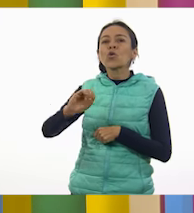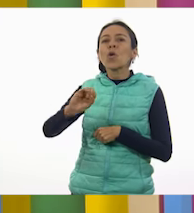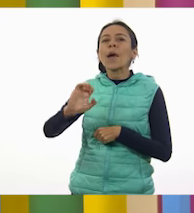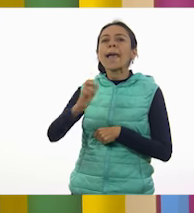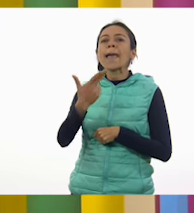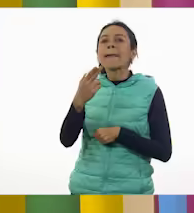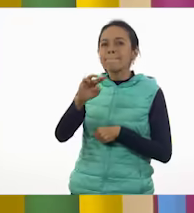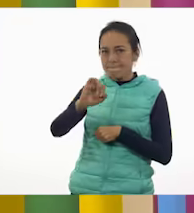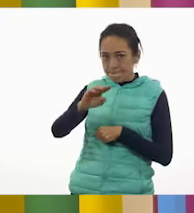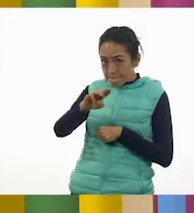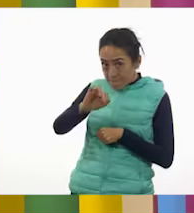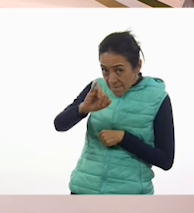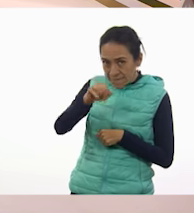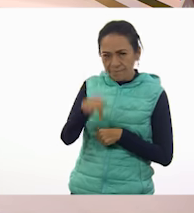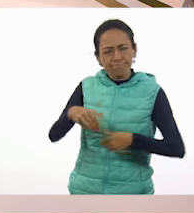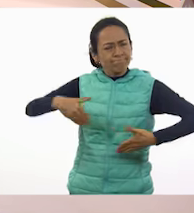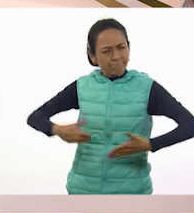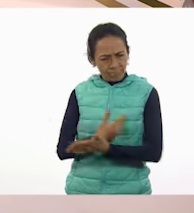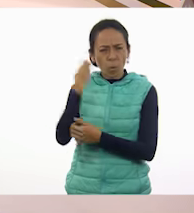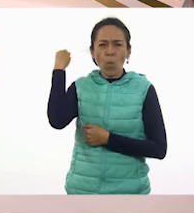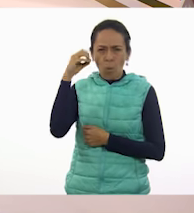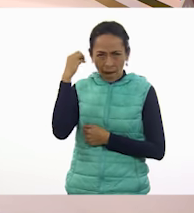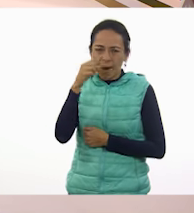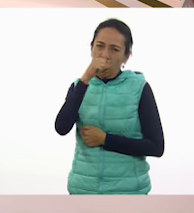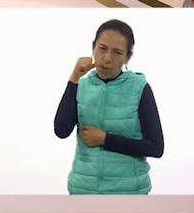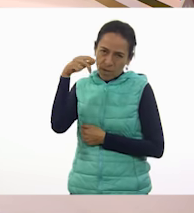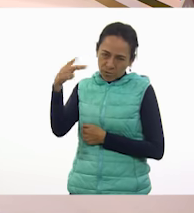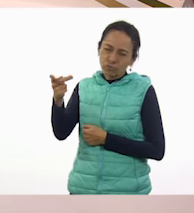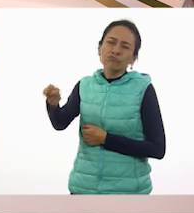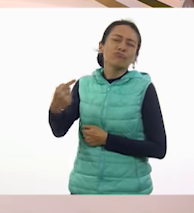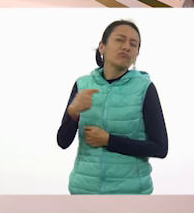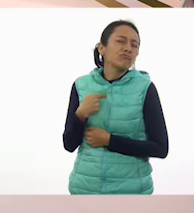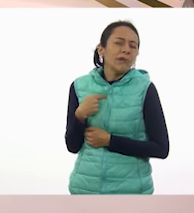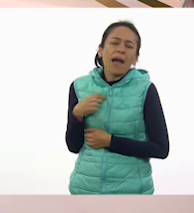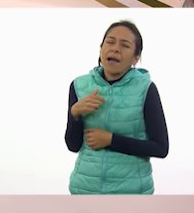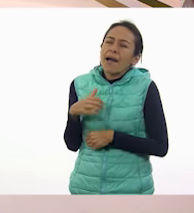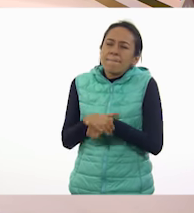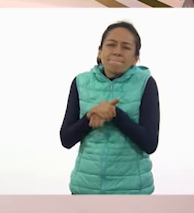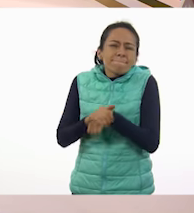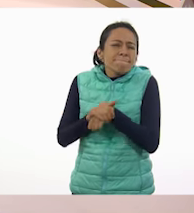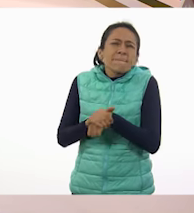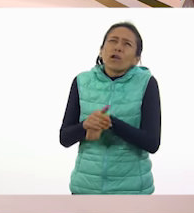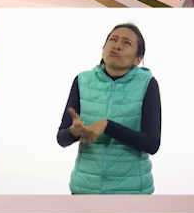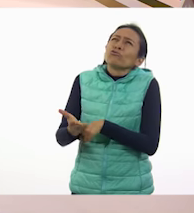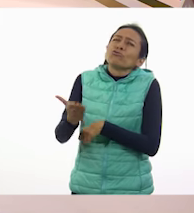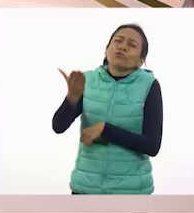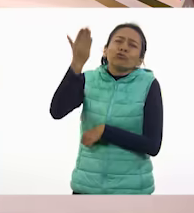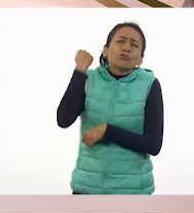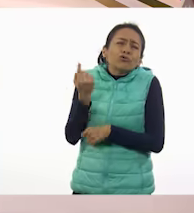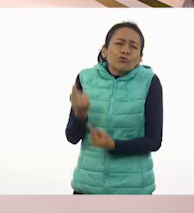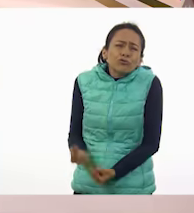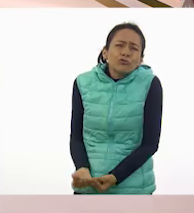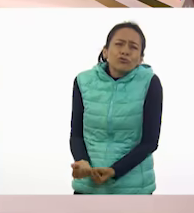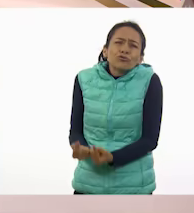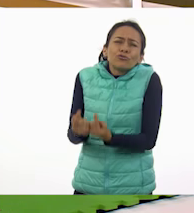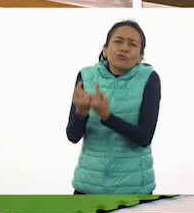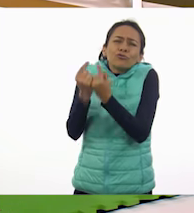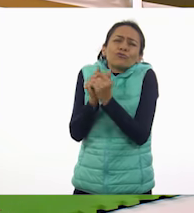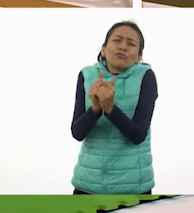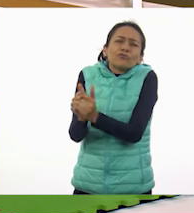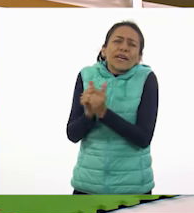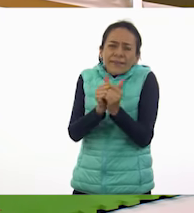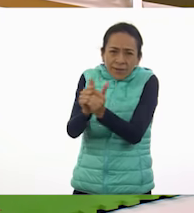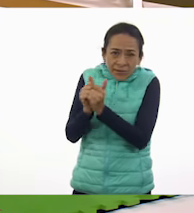de Oaxaca de Juárez. Y somos amigas desde hace 37 años. ¡Guau! ¿Cómo ves? Nos conocimos en un